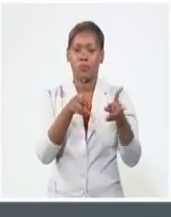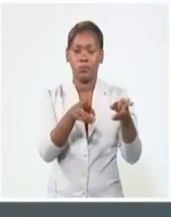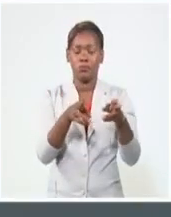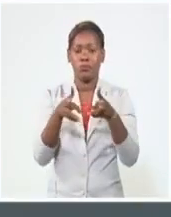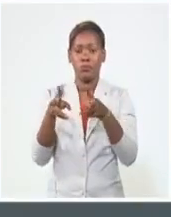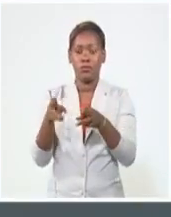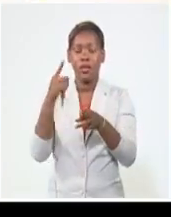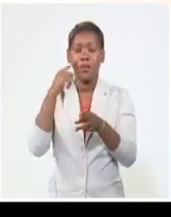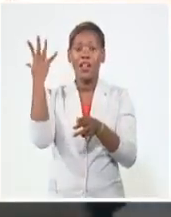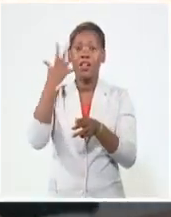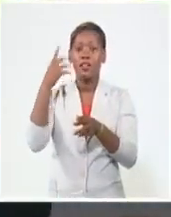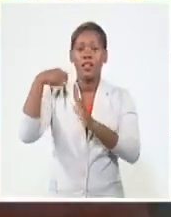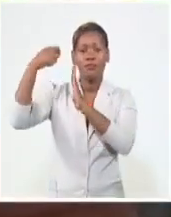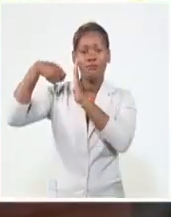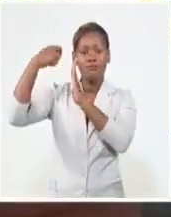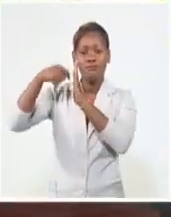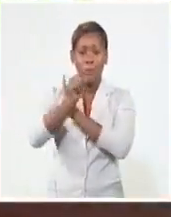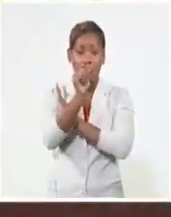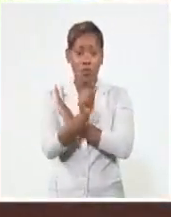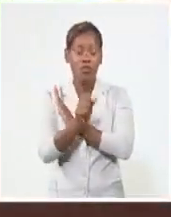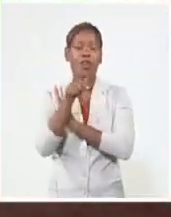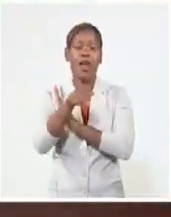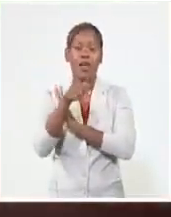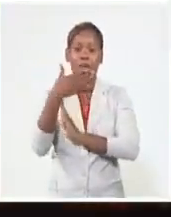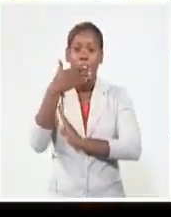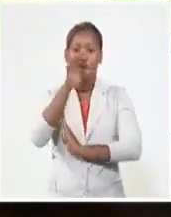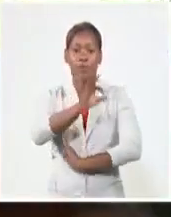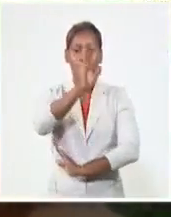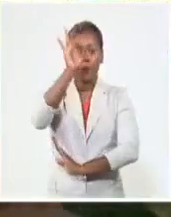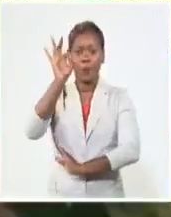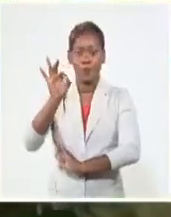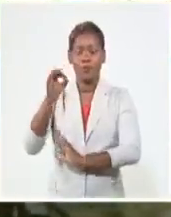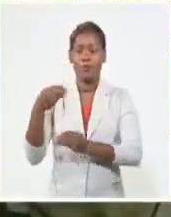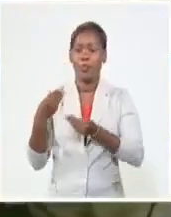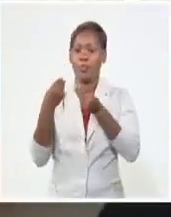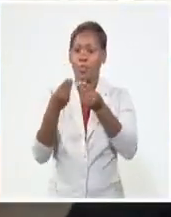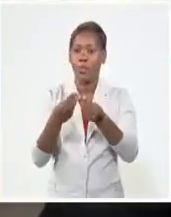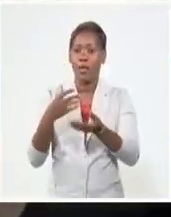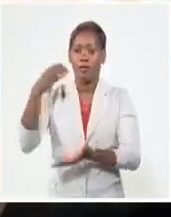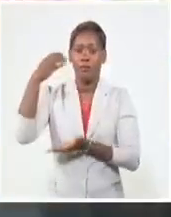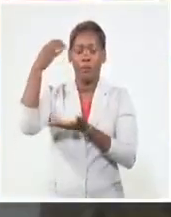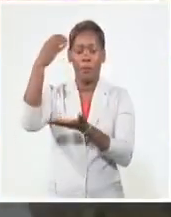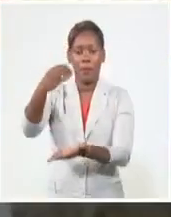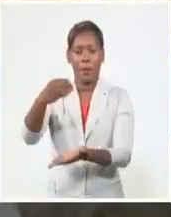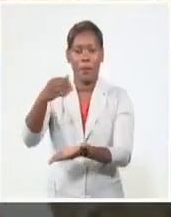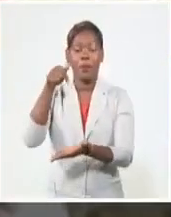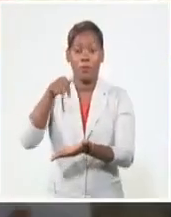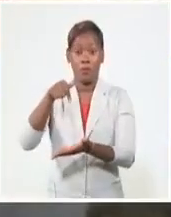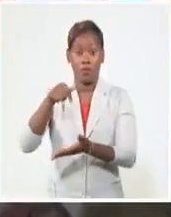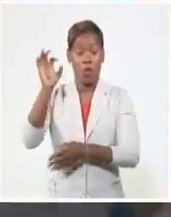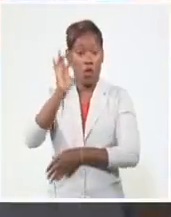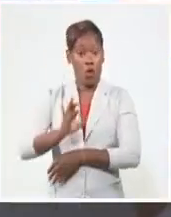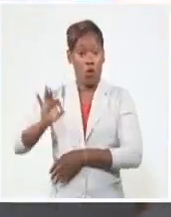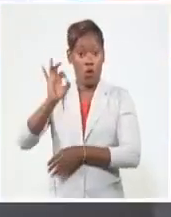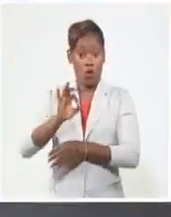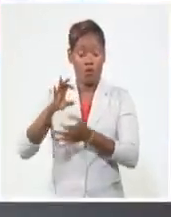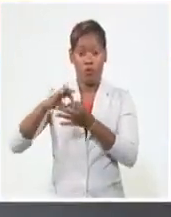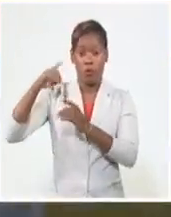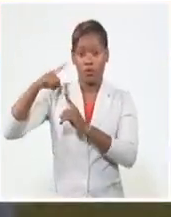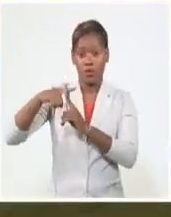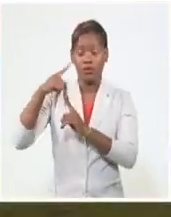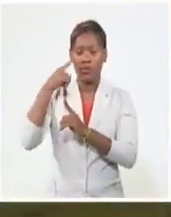realizadores de toda la nación. Se mueve por estos días el audiovisual en la región más oriental de Cuba, en una cita que gana prestigio